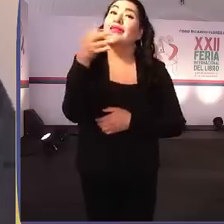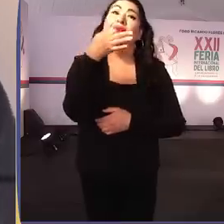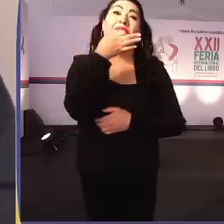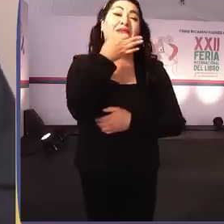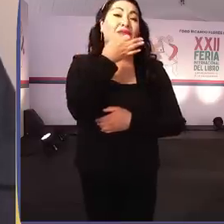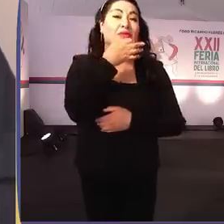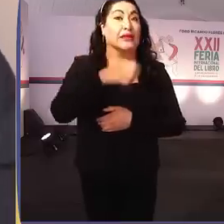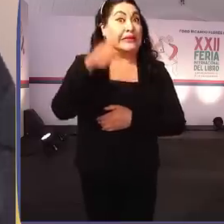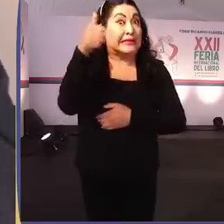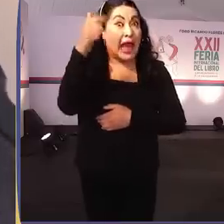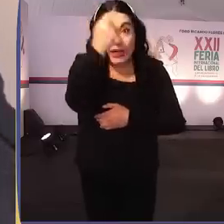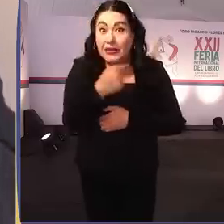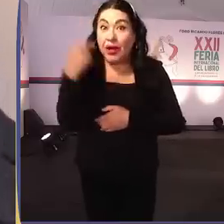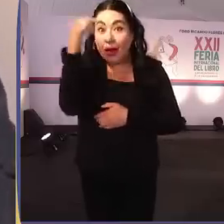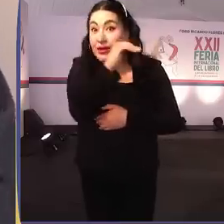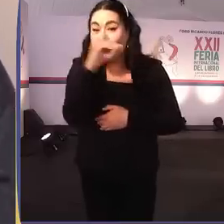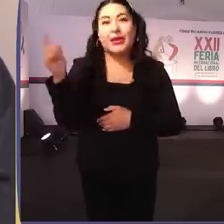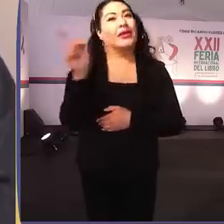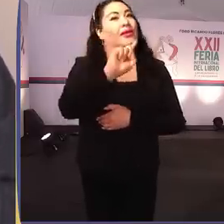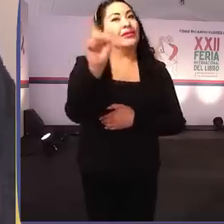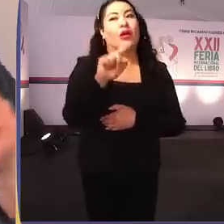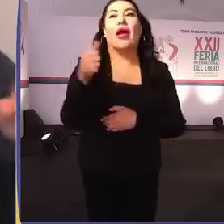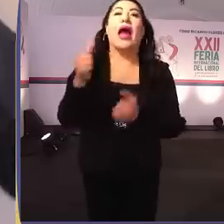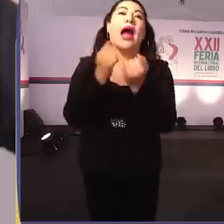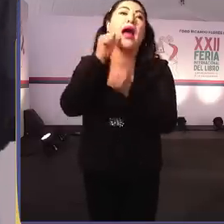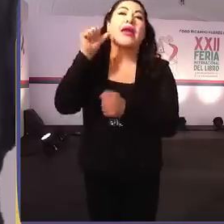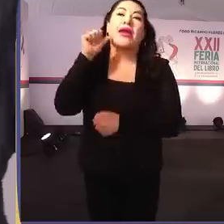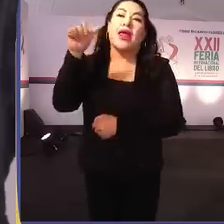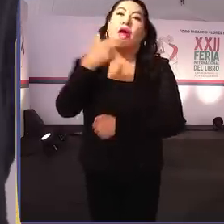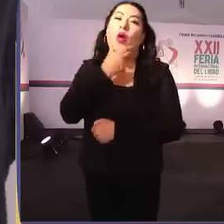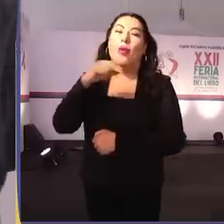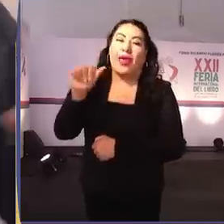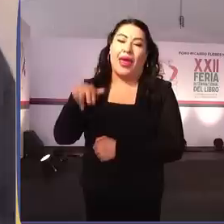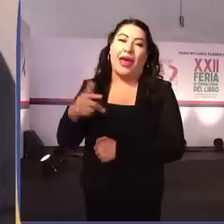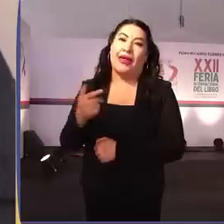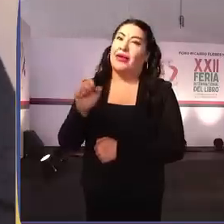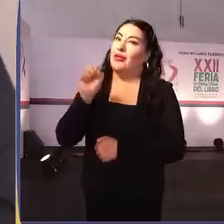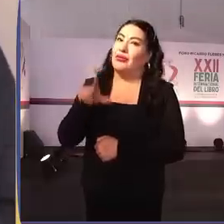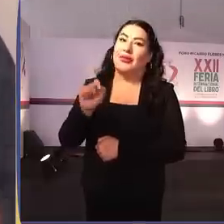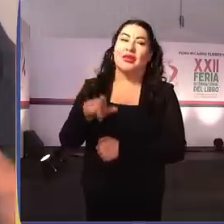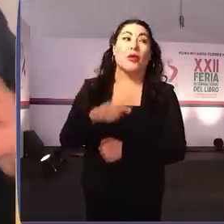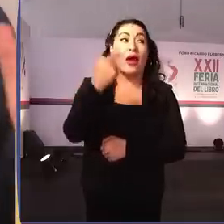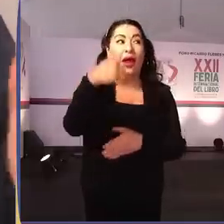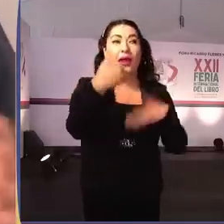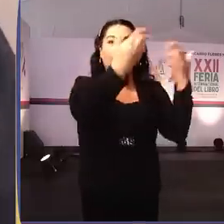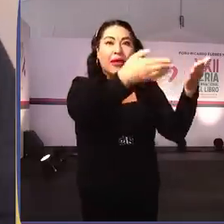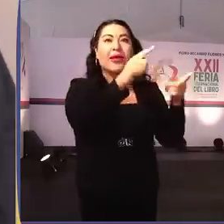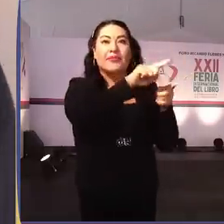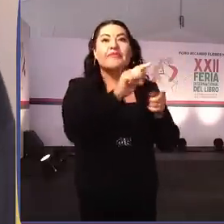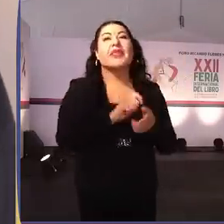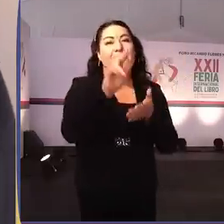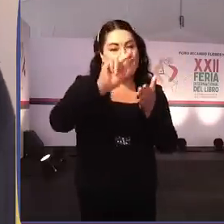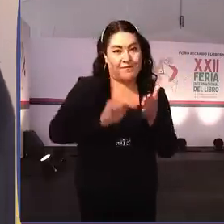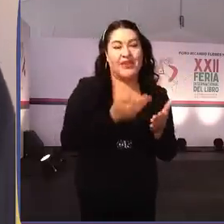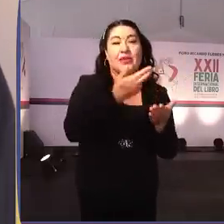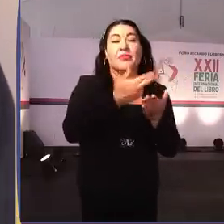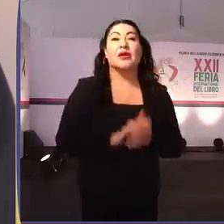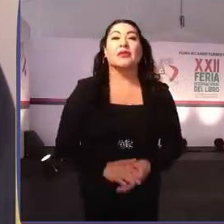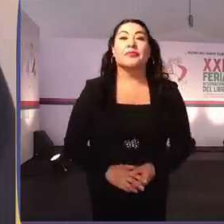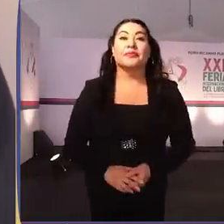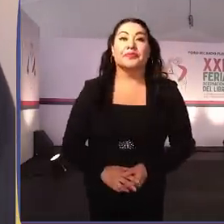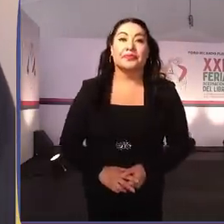y media como lo hicieron ayer a Ángel de la Calle. Entonces va a estar firmando de aquel lado. Y les pedimos